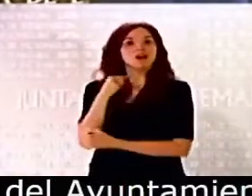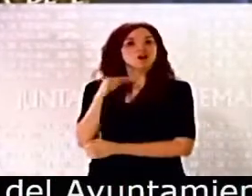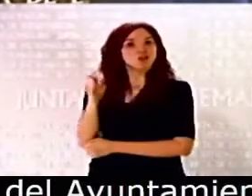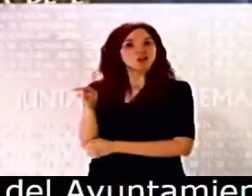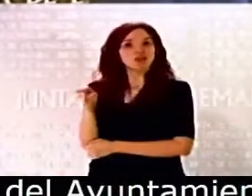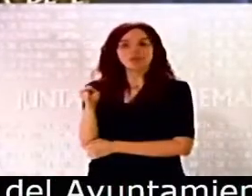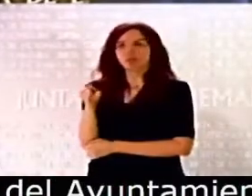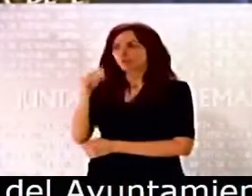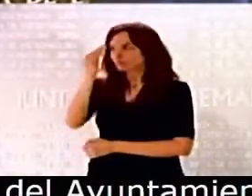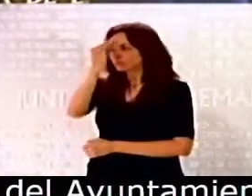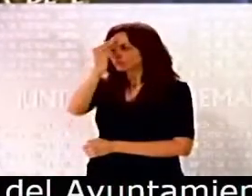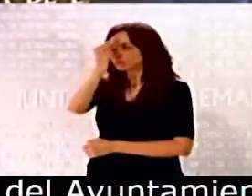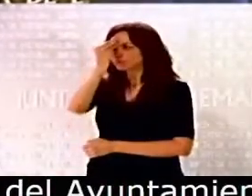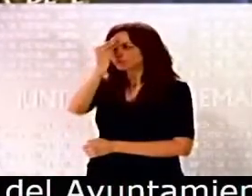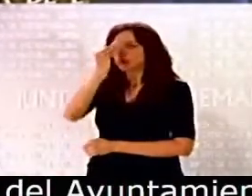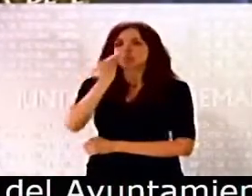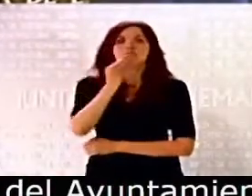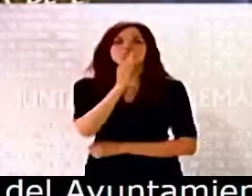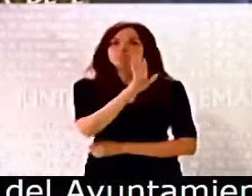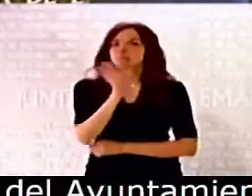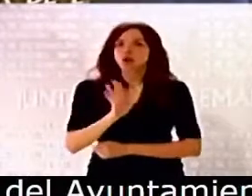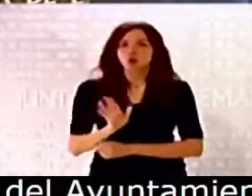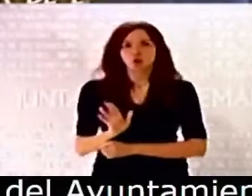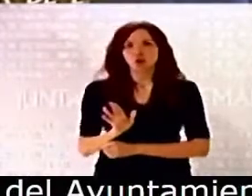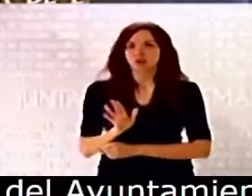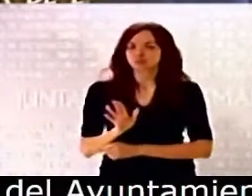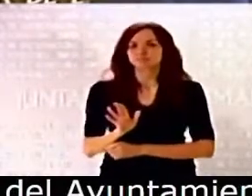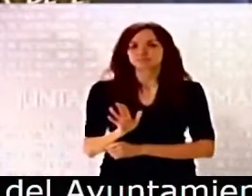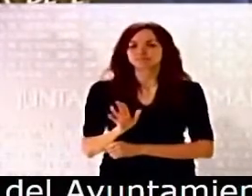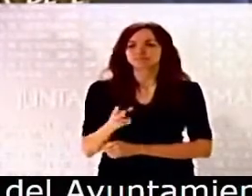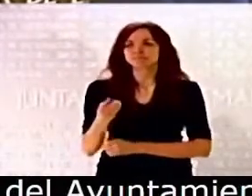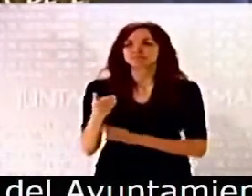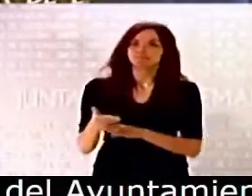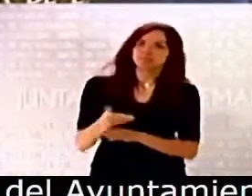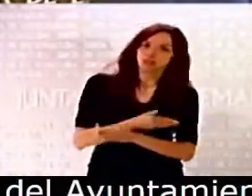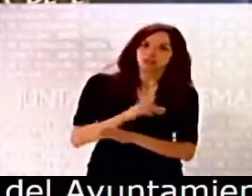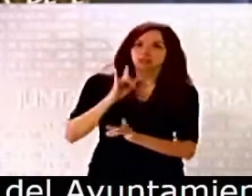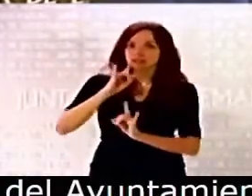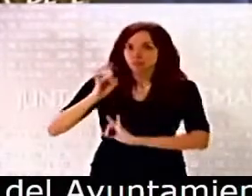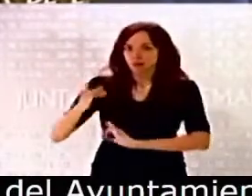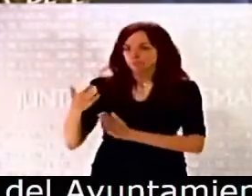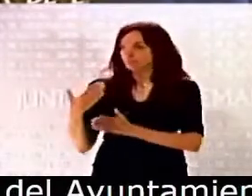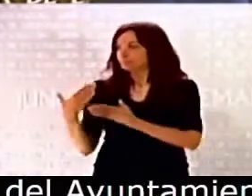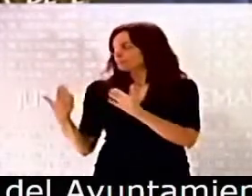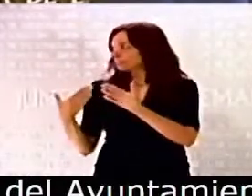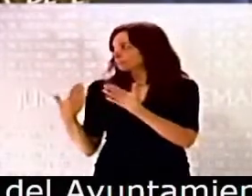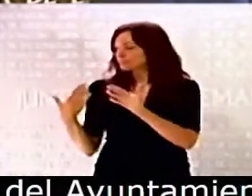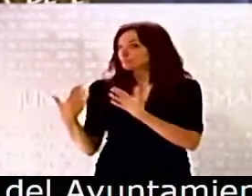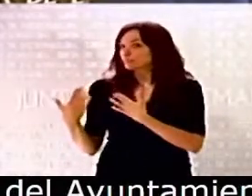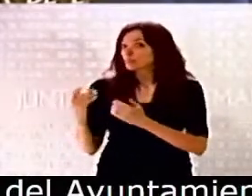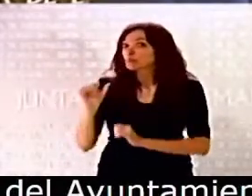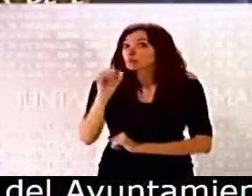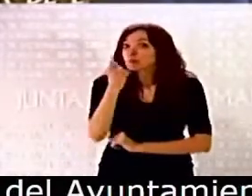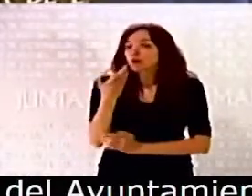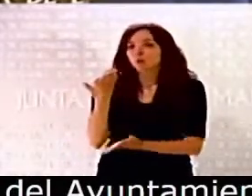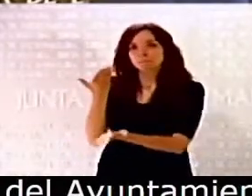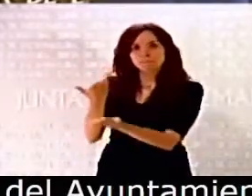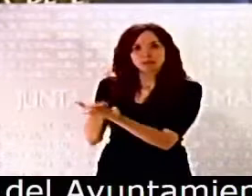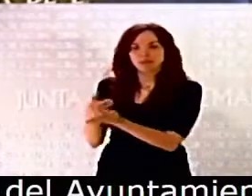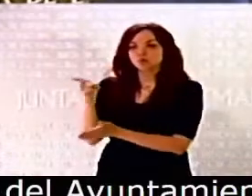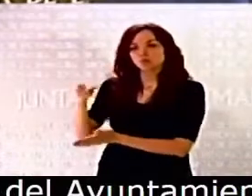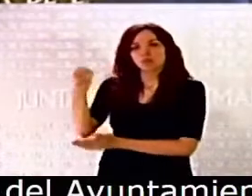lo más sensato y correcto políticamente hablar con él primero, sobre todo para pedirle directamente una